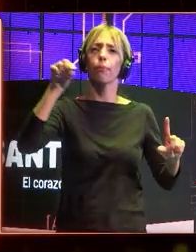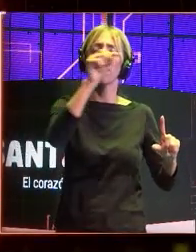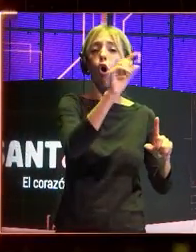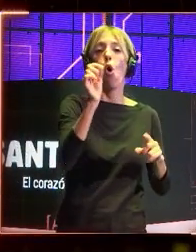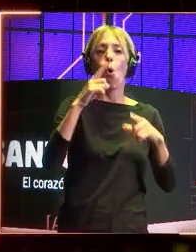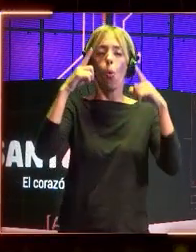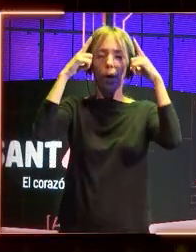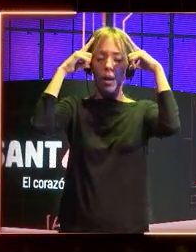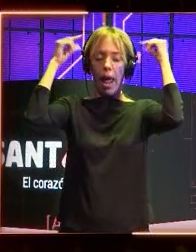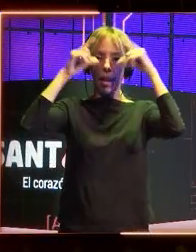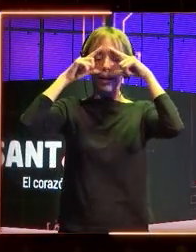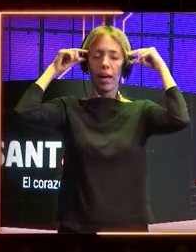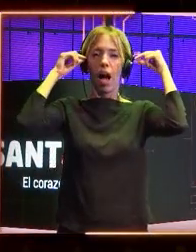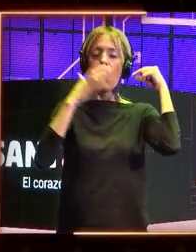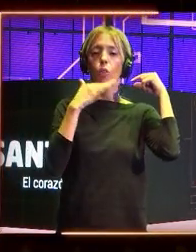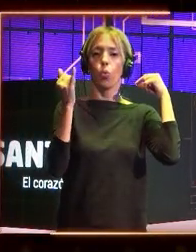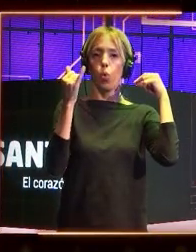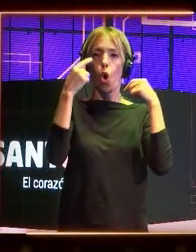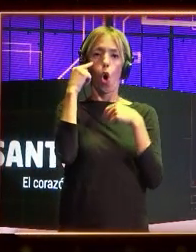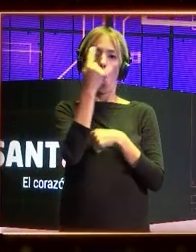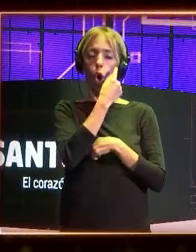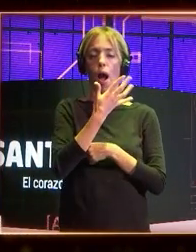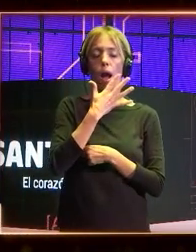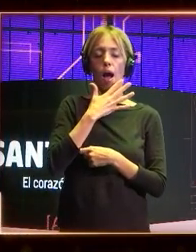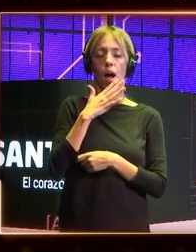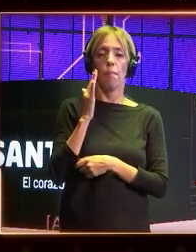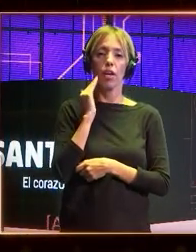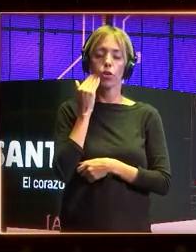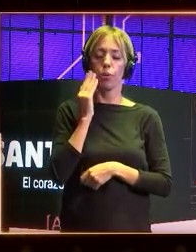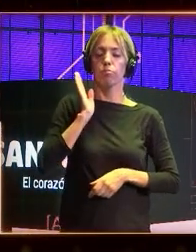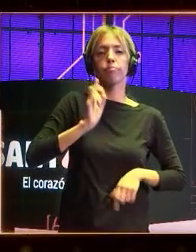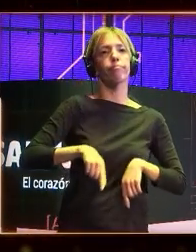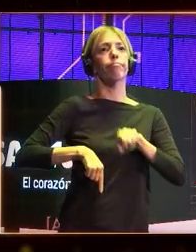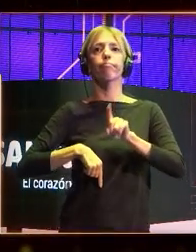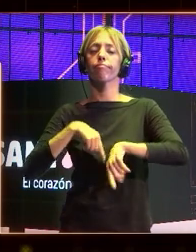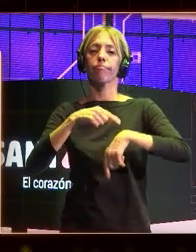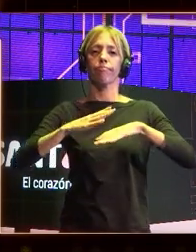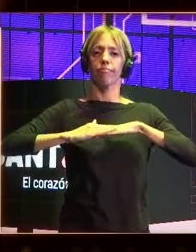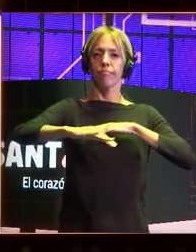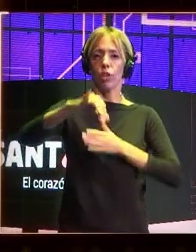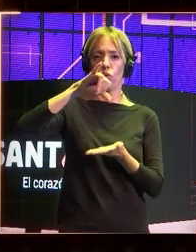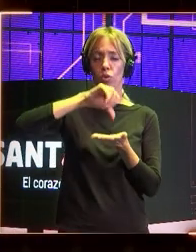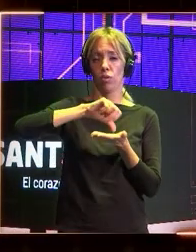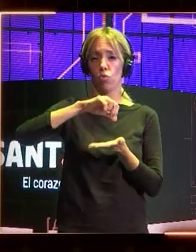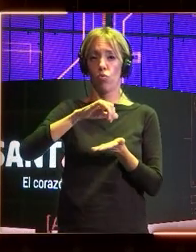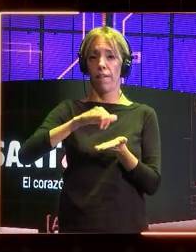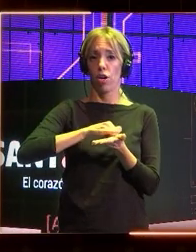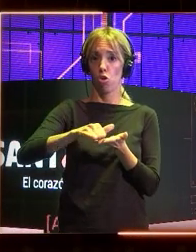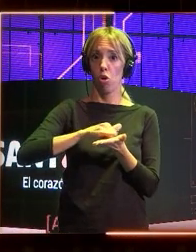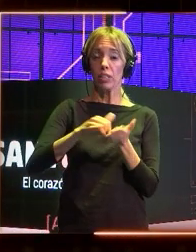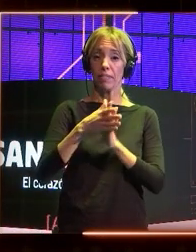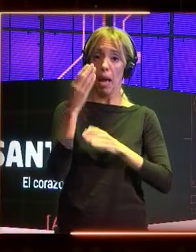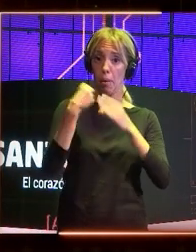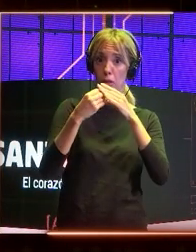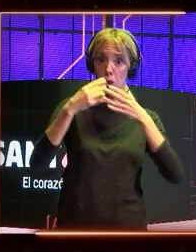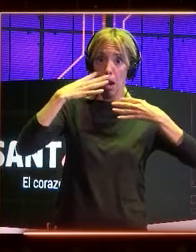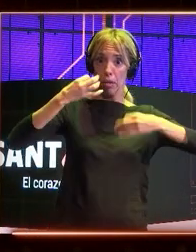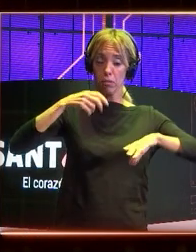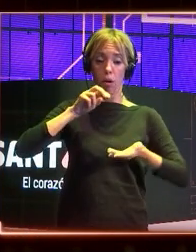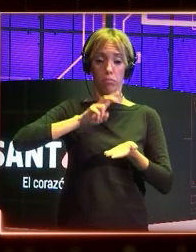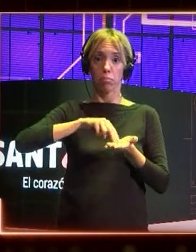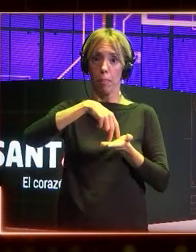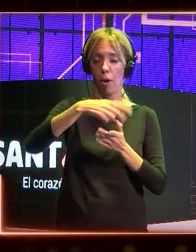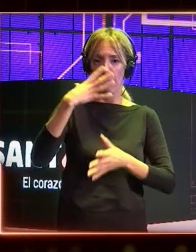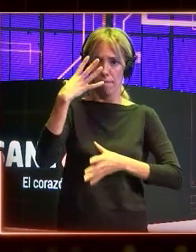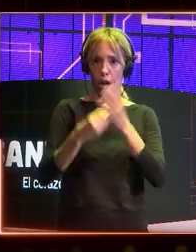azul con los ojos amarillos caminando tranquilamente por la ciudad de Nueva York y te genera un vídeo realista que sí que tiene fallos la ciudad si os